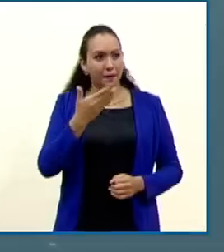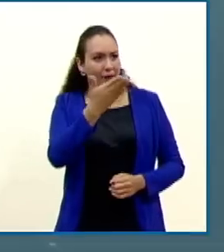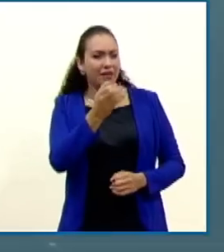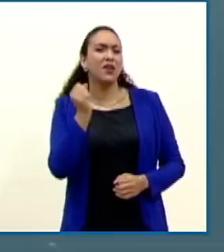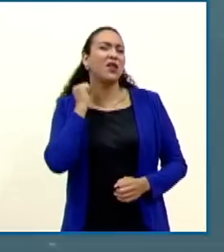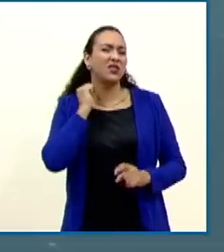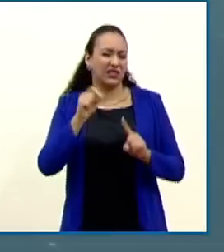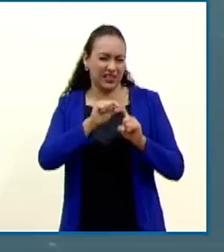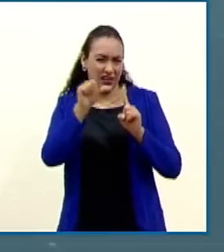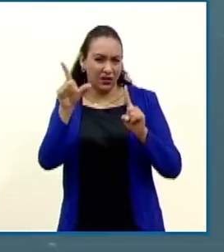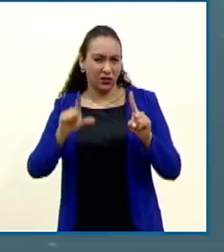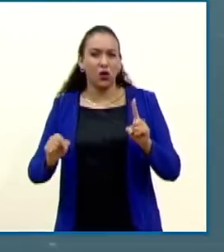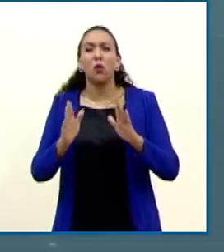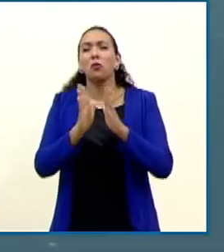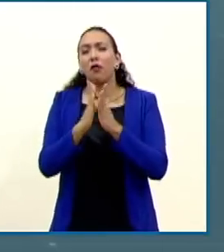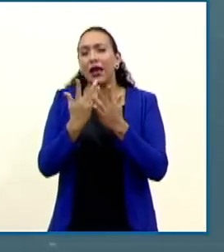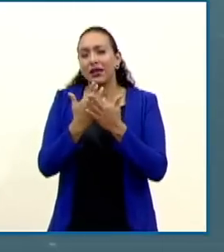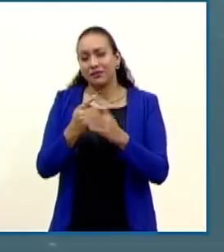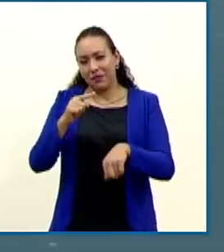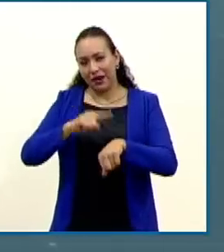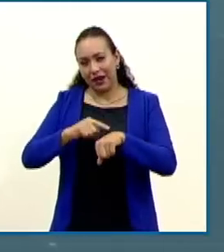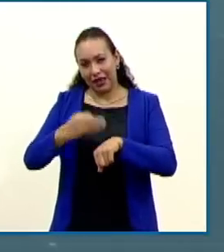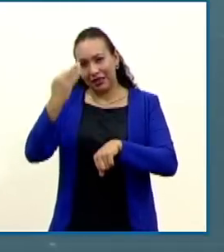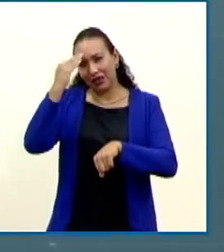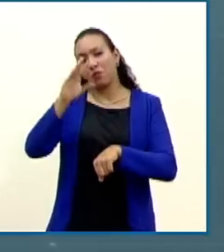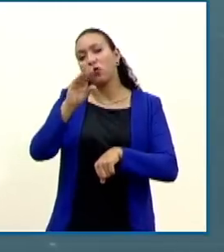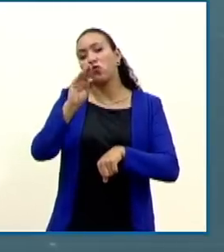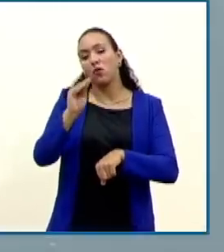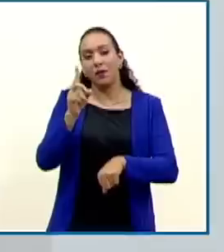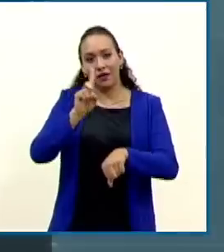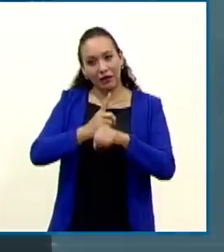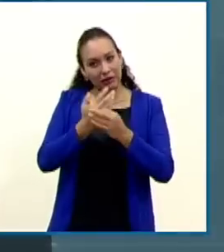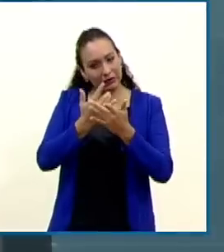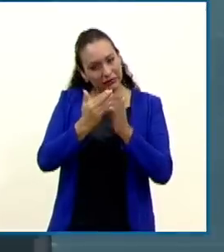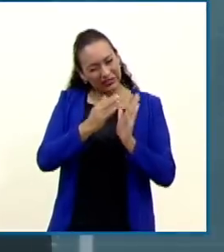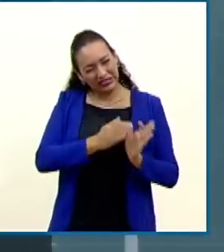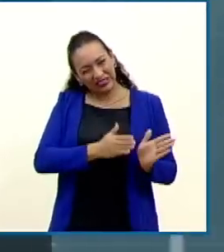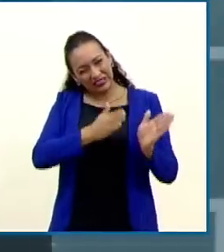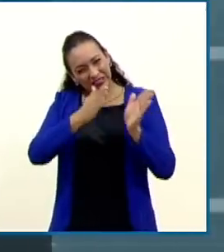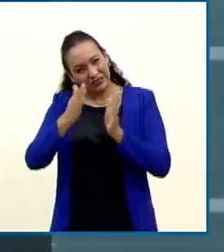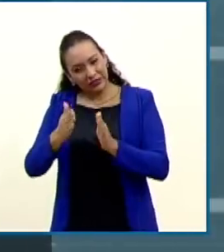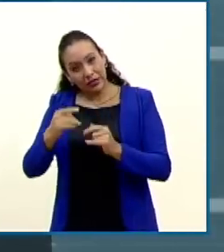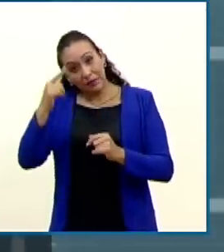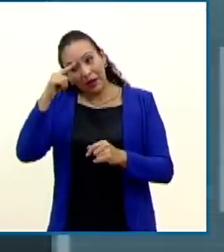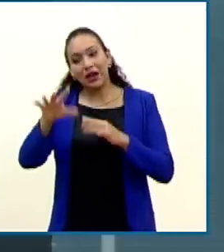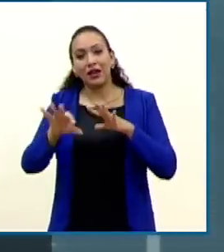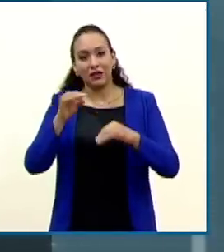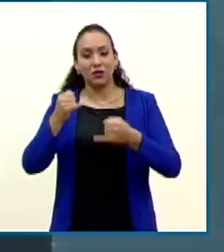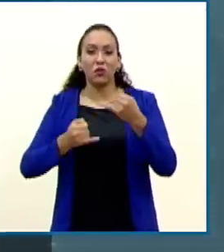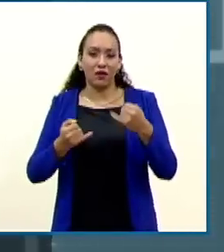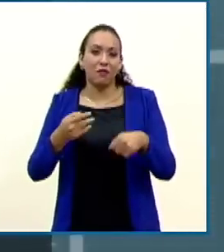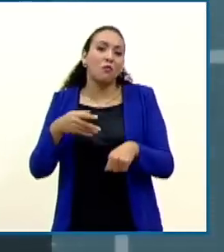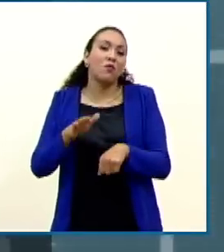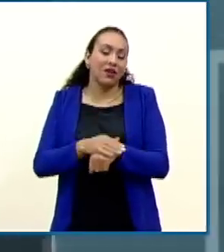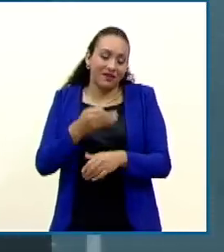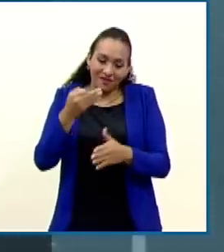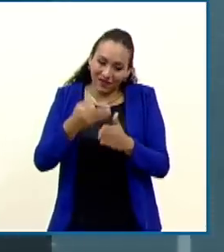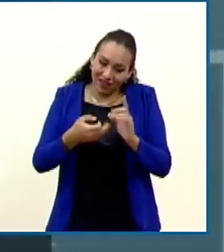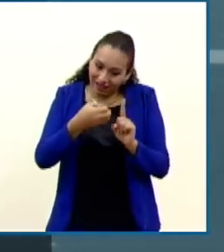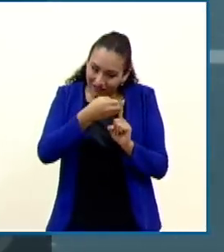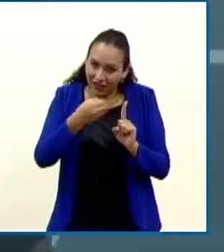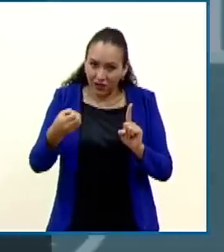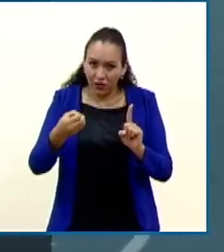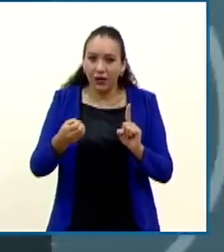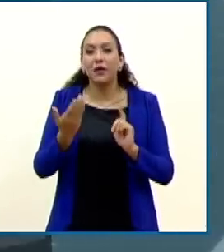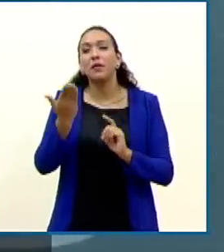Senado de la República prorrogar por 90 días la realización del proceso electoral extraordinario de personas juzgadoras,